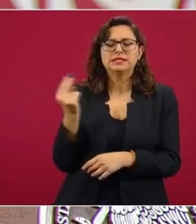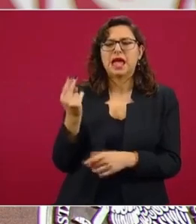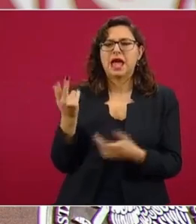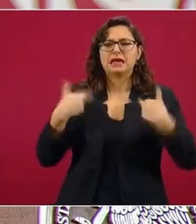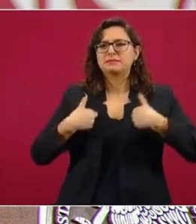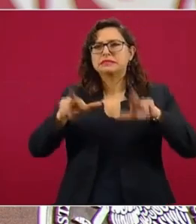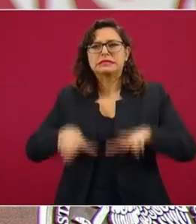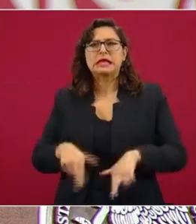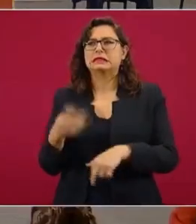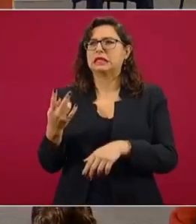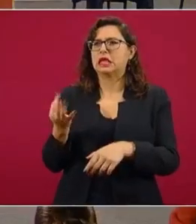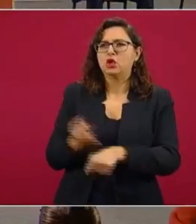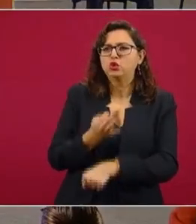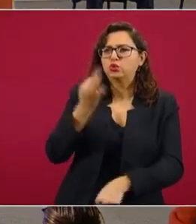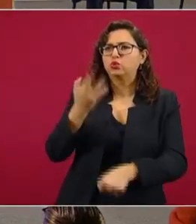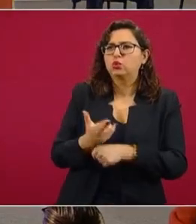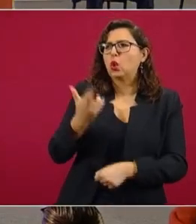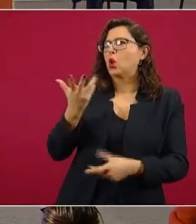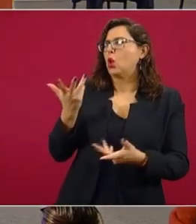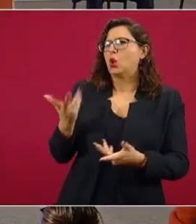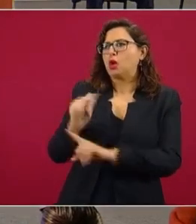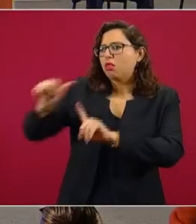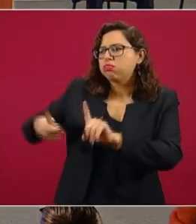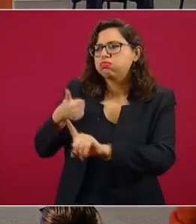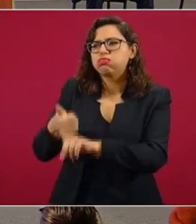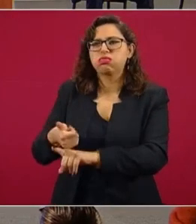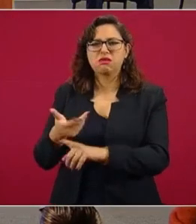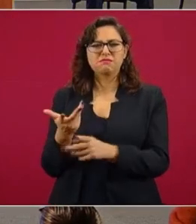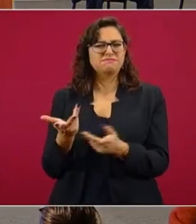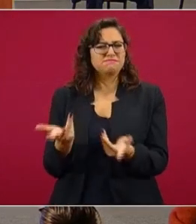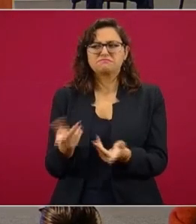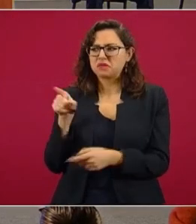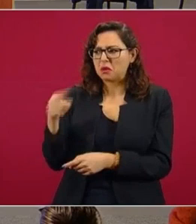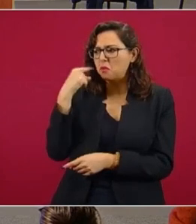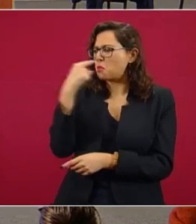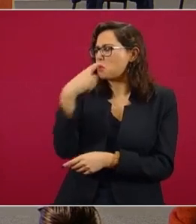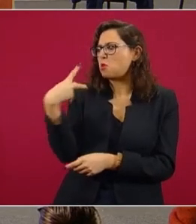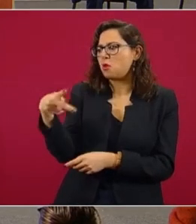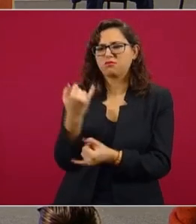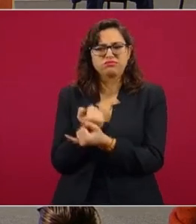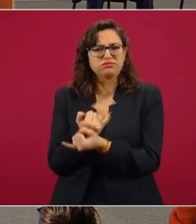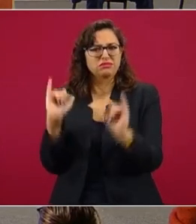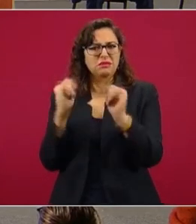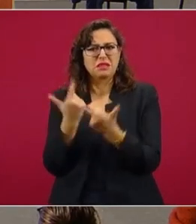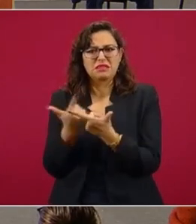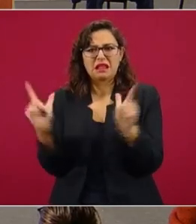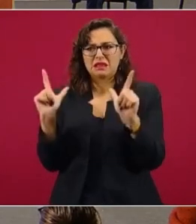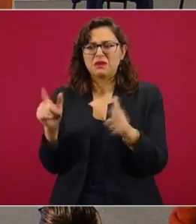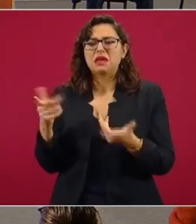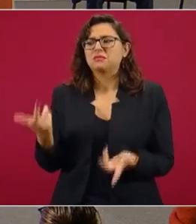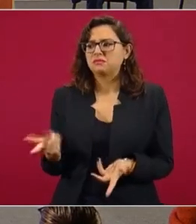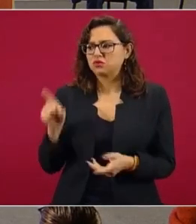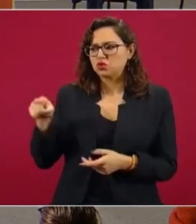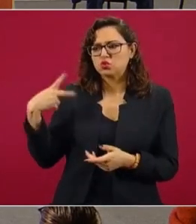la libertad de elección de los trabajadores. Y por eso, con esta reforma se reconoce a los trabajadores el